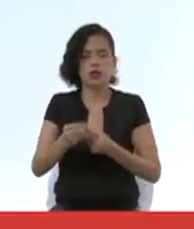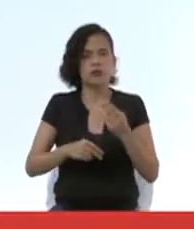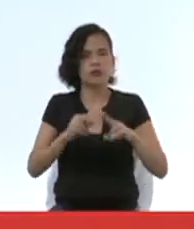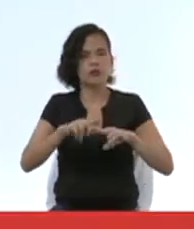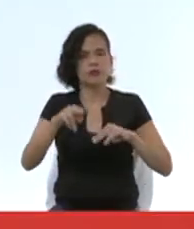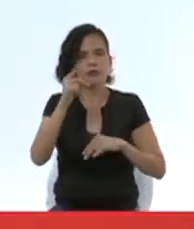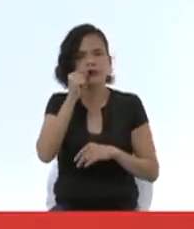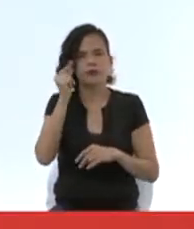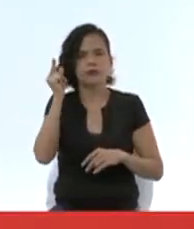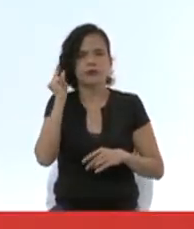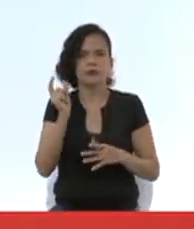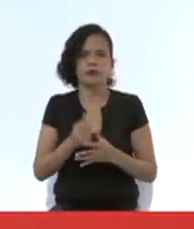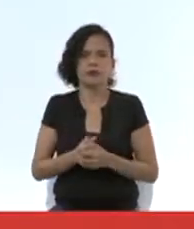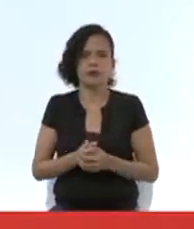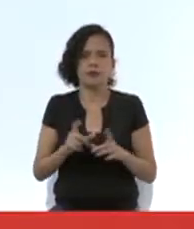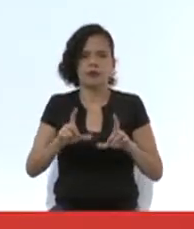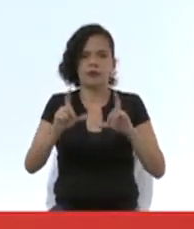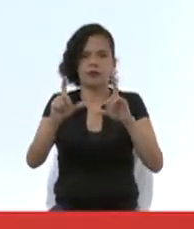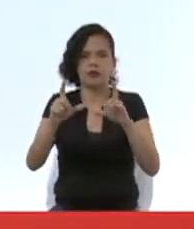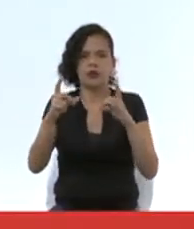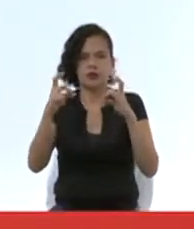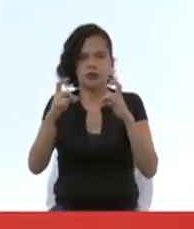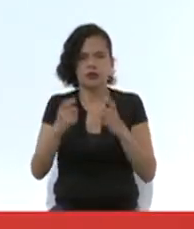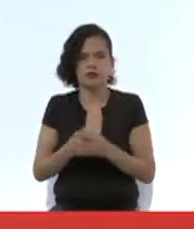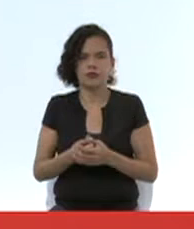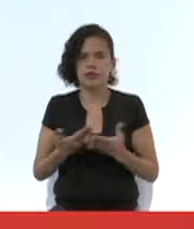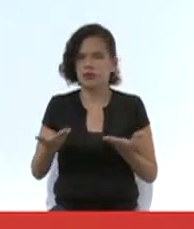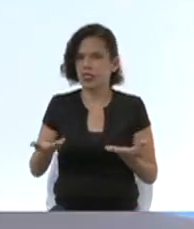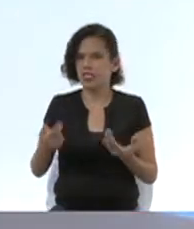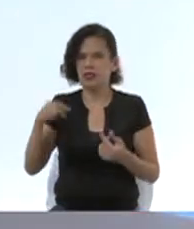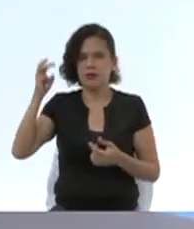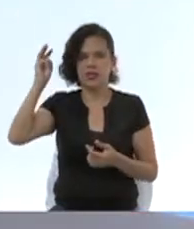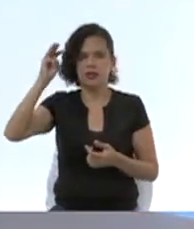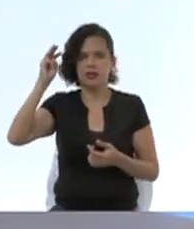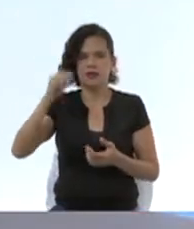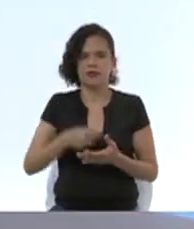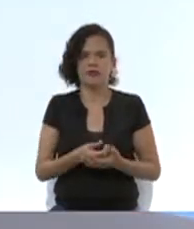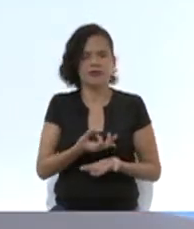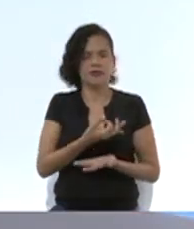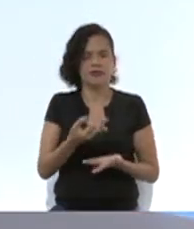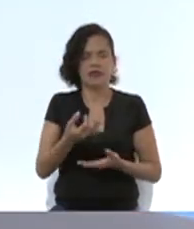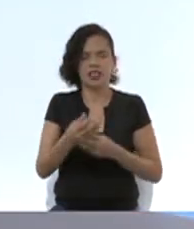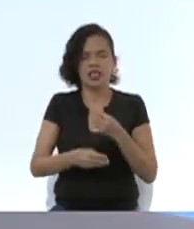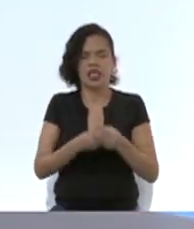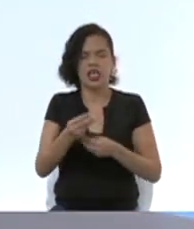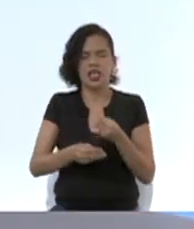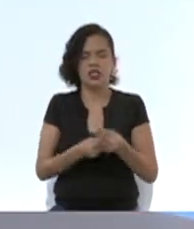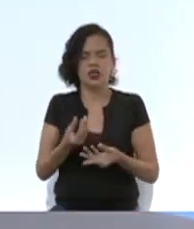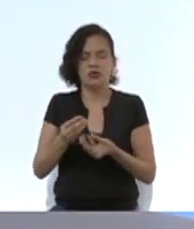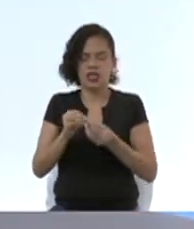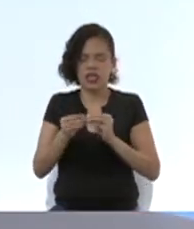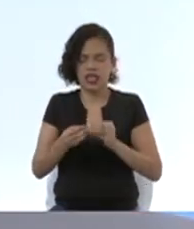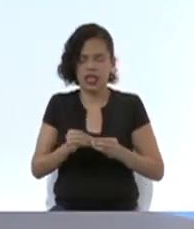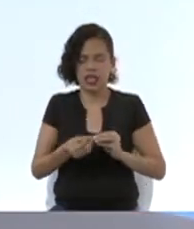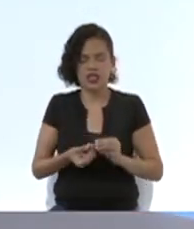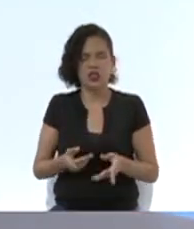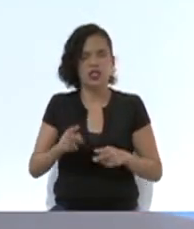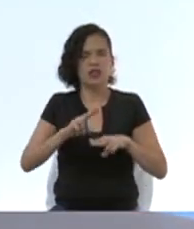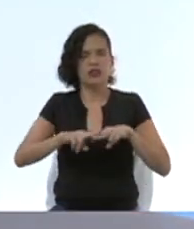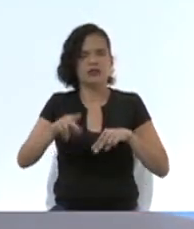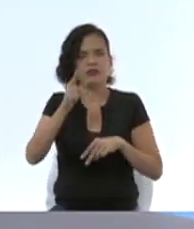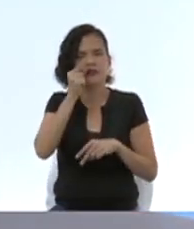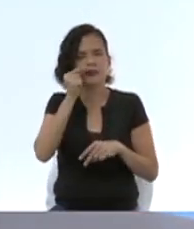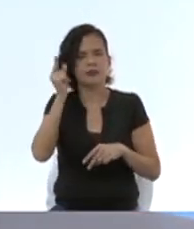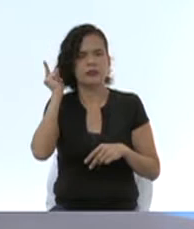un portarretrato. ¿Qué te parece, mi maestra Yelixa? Excelente. Elaborado por las creaciones gráfico-plásticos